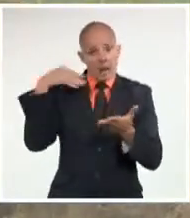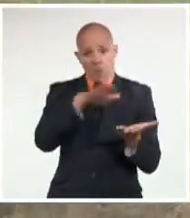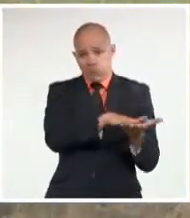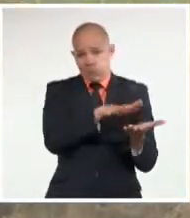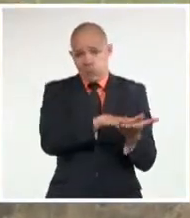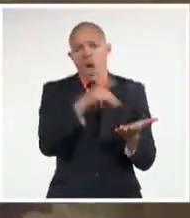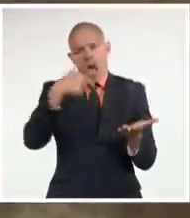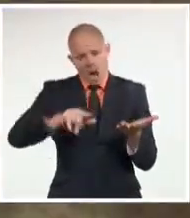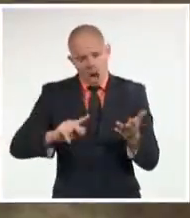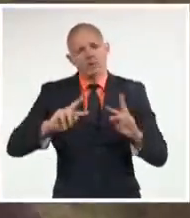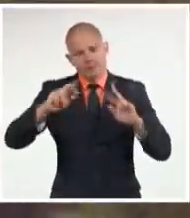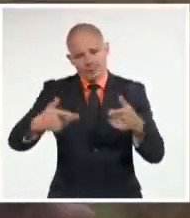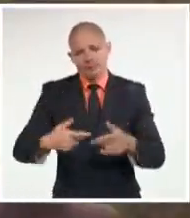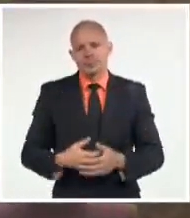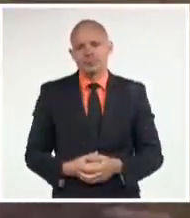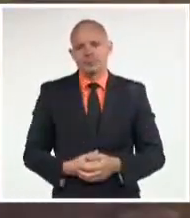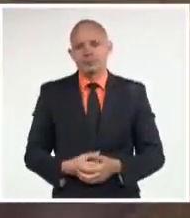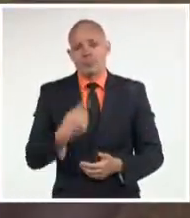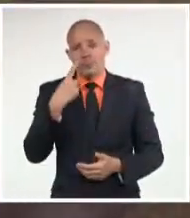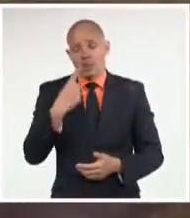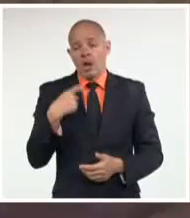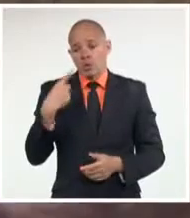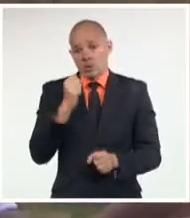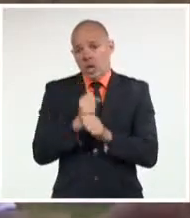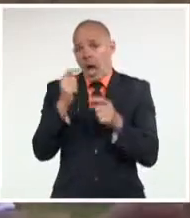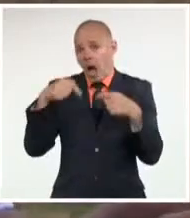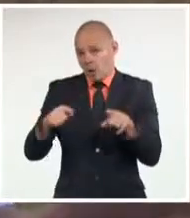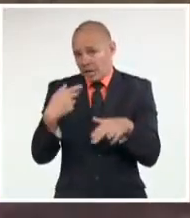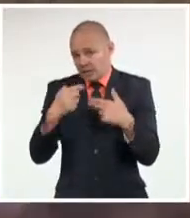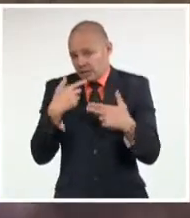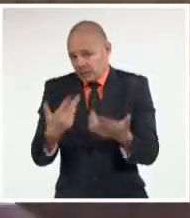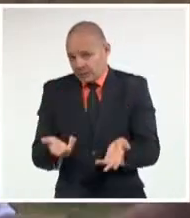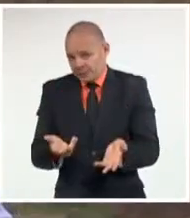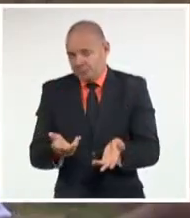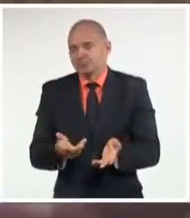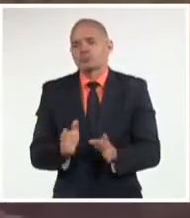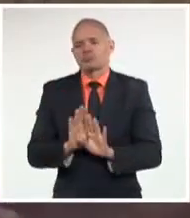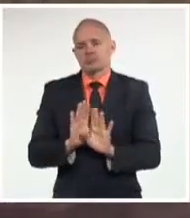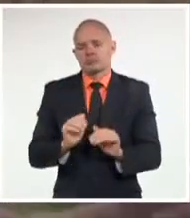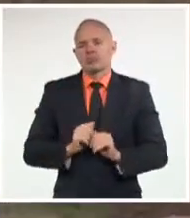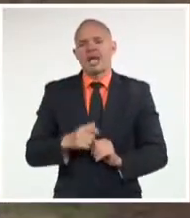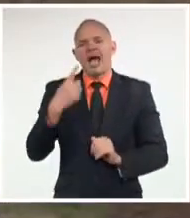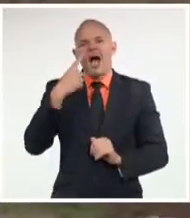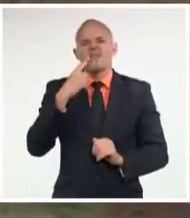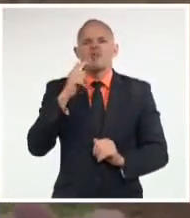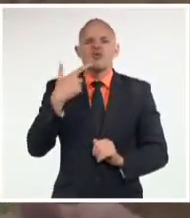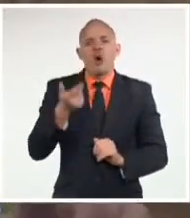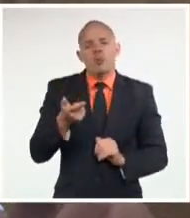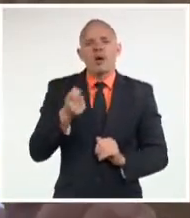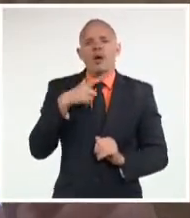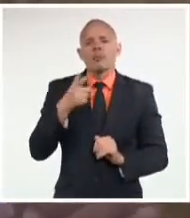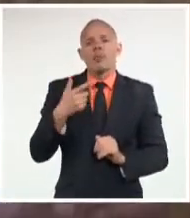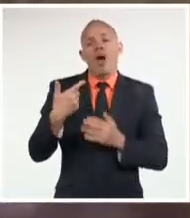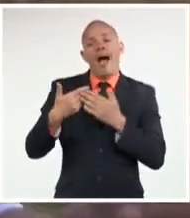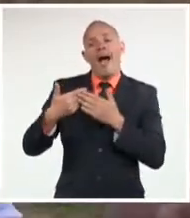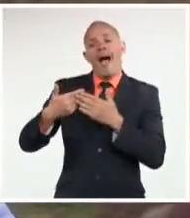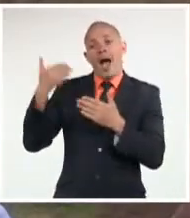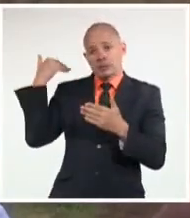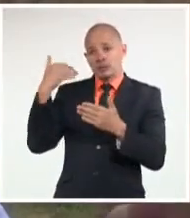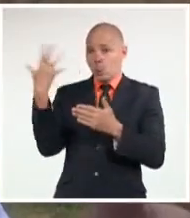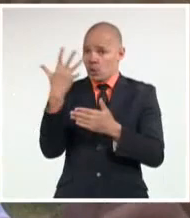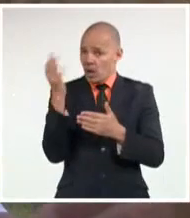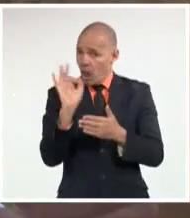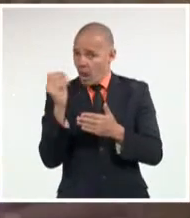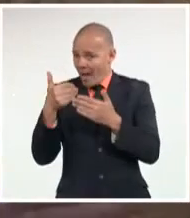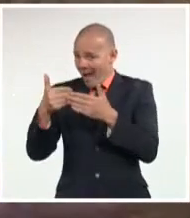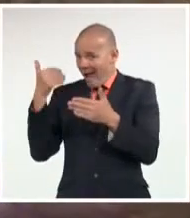inversiones. Estamos trabajando en Pinar del Río primero para rescatar lo que existía antes del huracán, que Pinar del